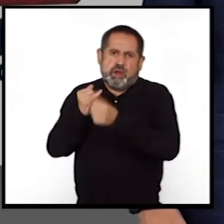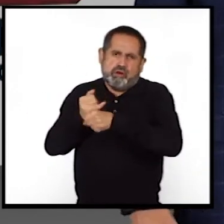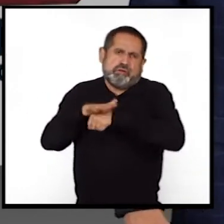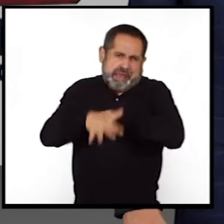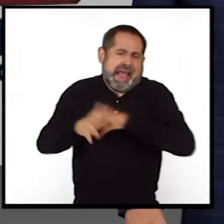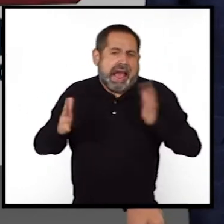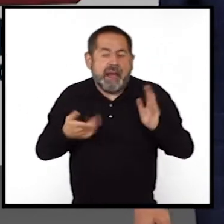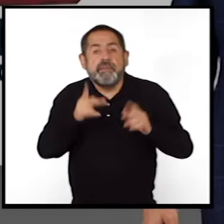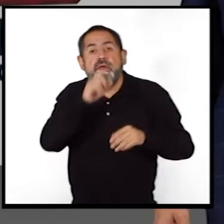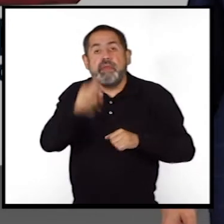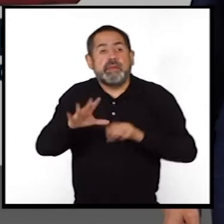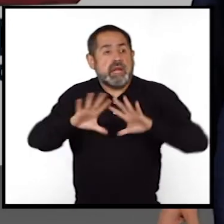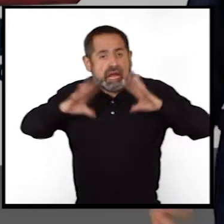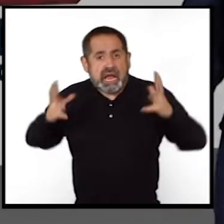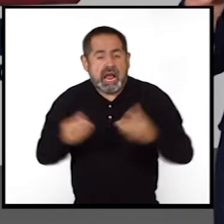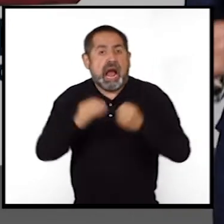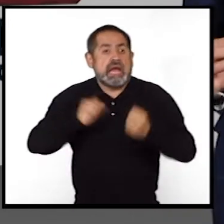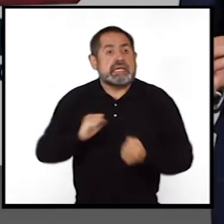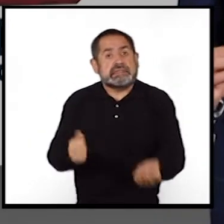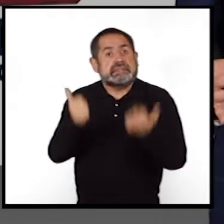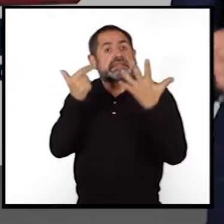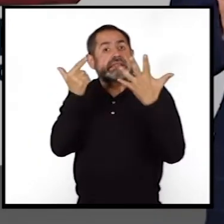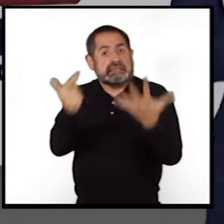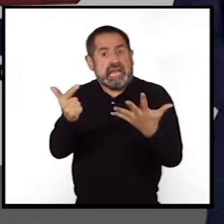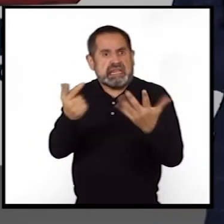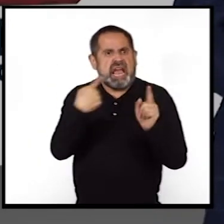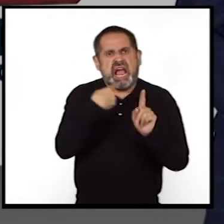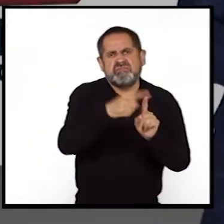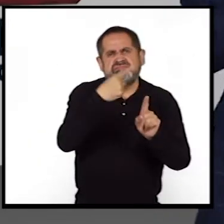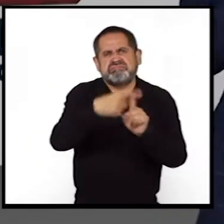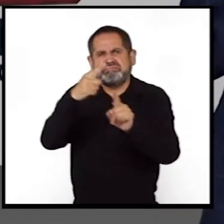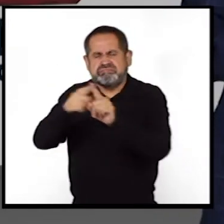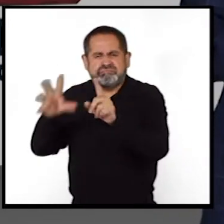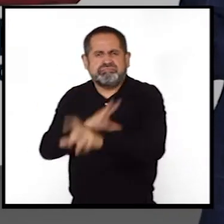de ellos, sino porque hoy contamos con 7 que son